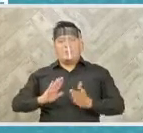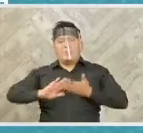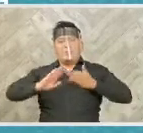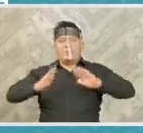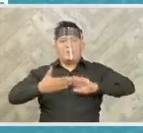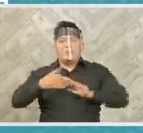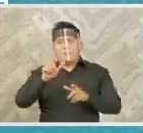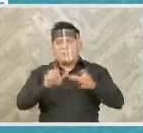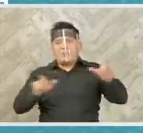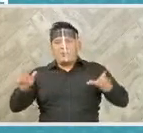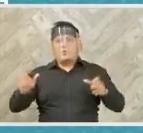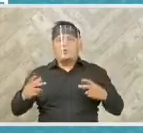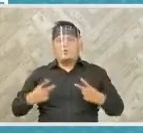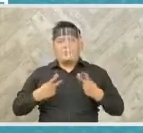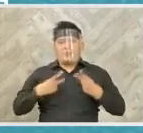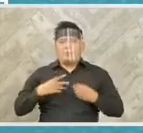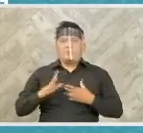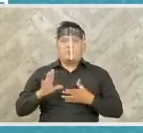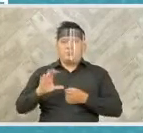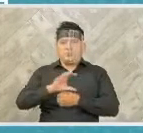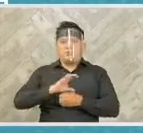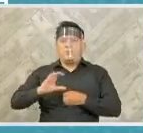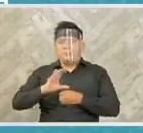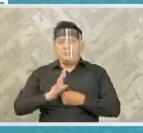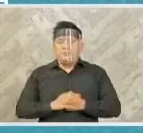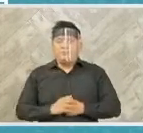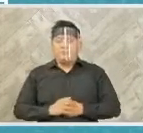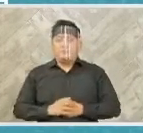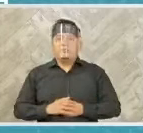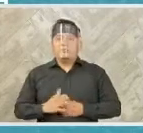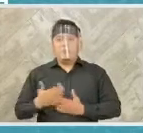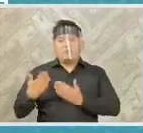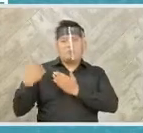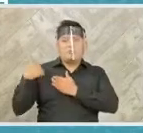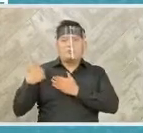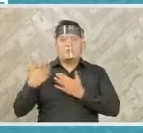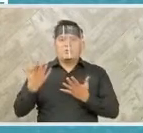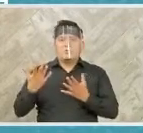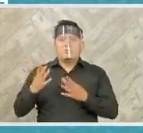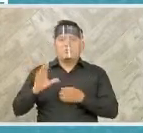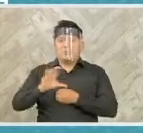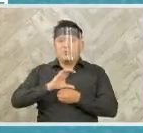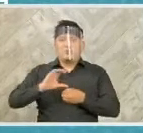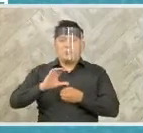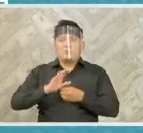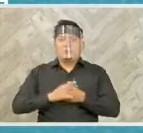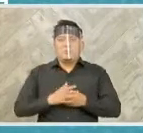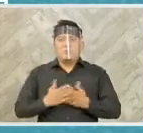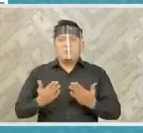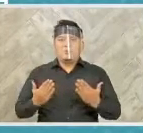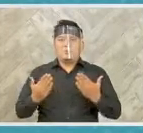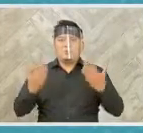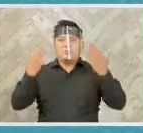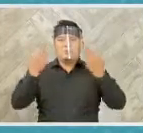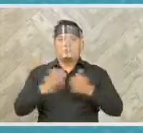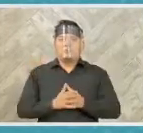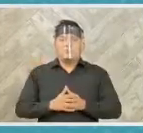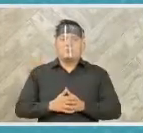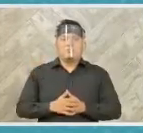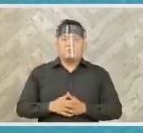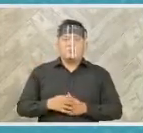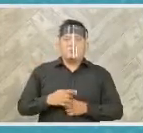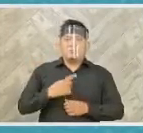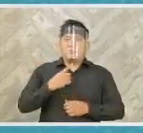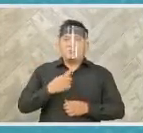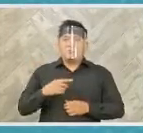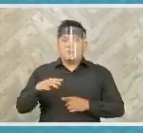sus habitantes, a través de la corresponsabilidad ciudadana, en aras de tener condiciones de garantía y sostenibilidad